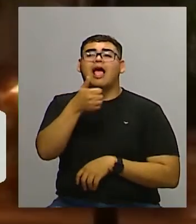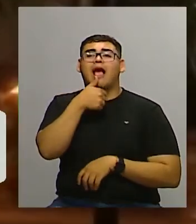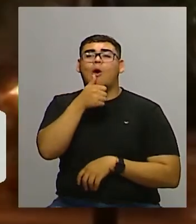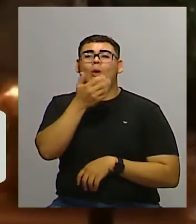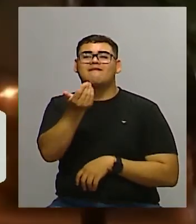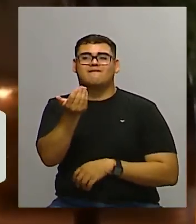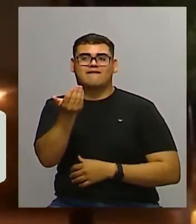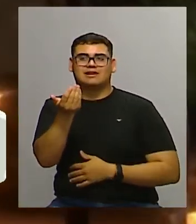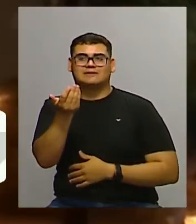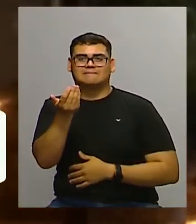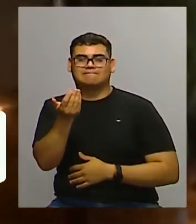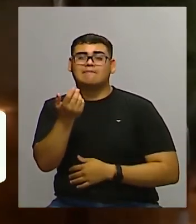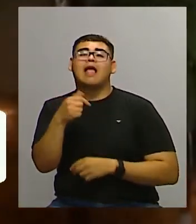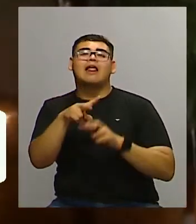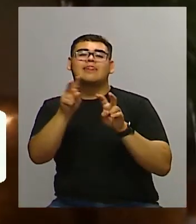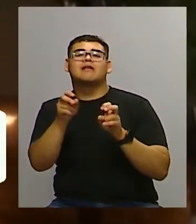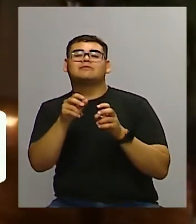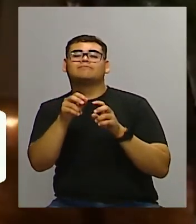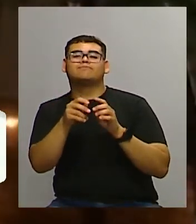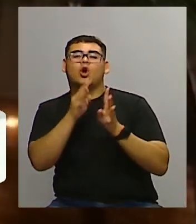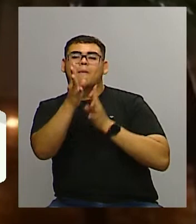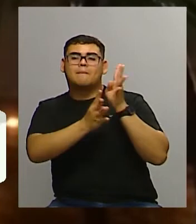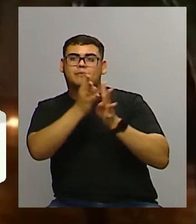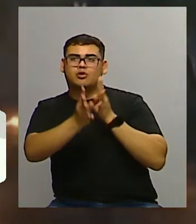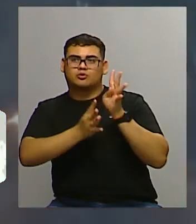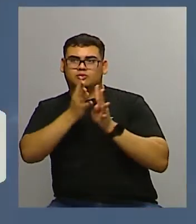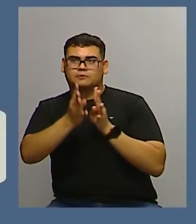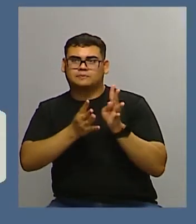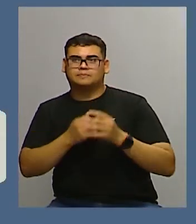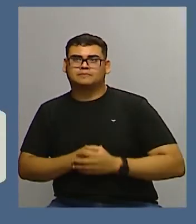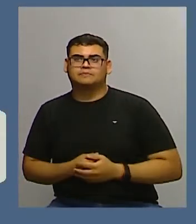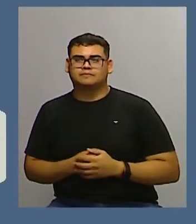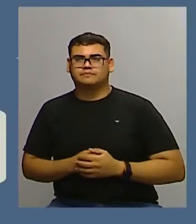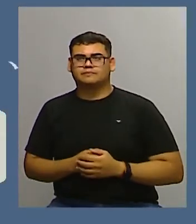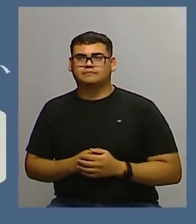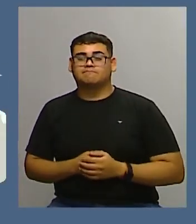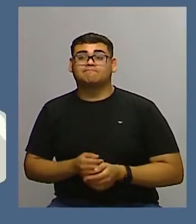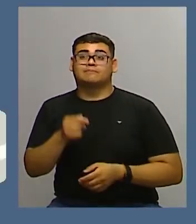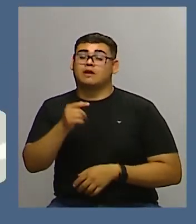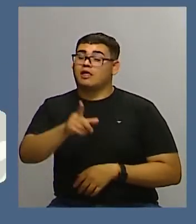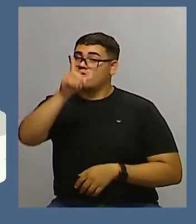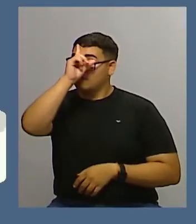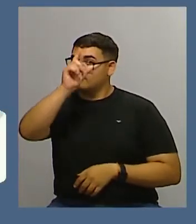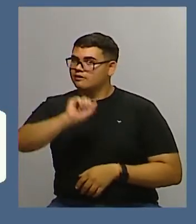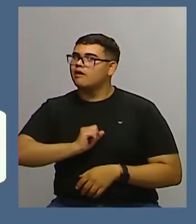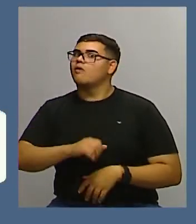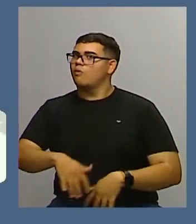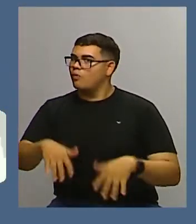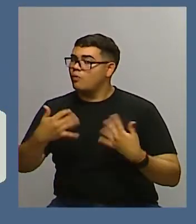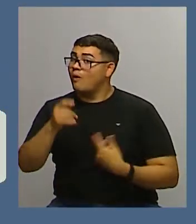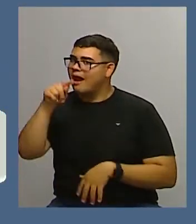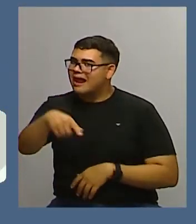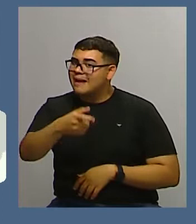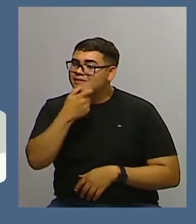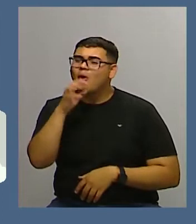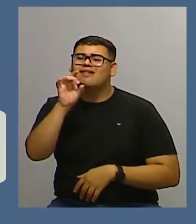función a matriz productiva. Vos me lo hablabas recién. Son de los grandes desafíos, de los grandes temas que tenemos, y sobre todo acá en Mendoza, no